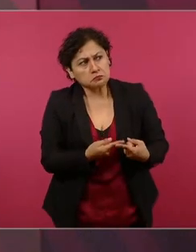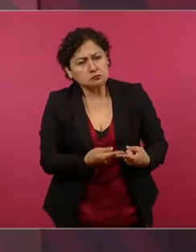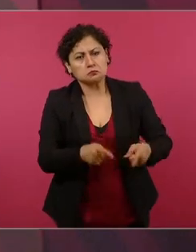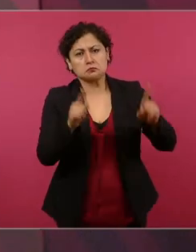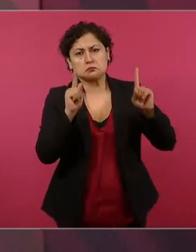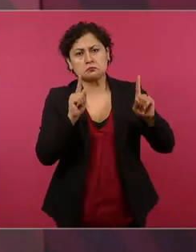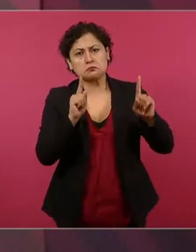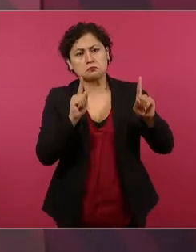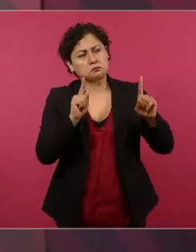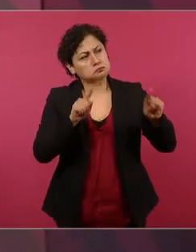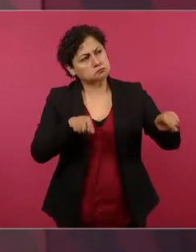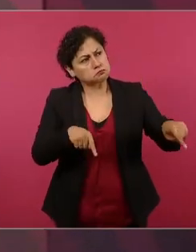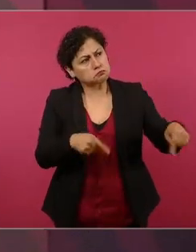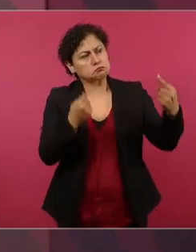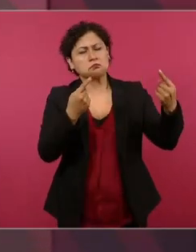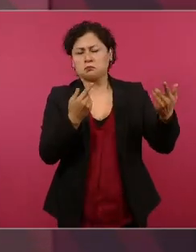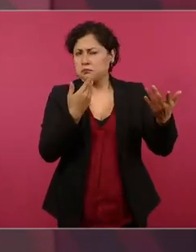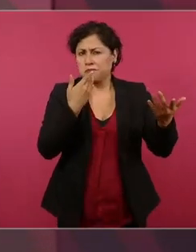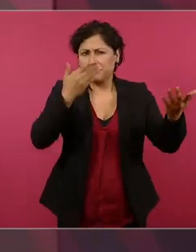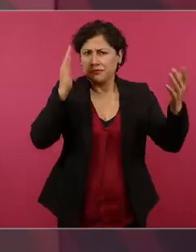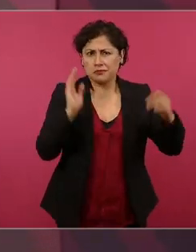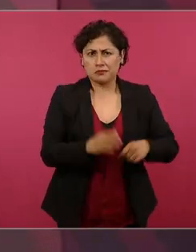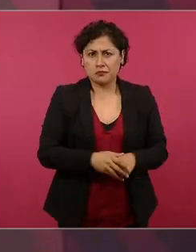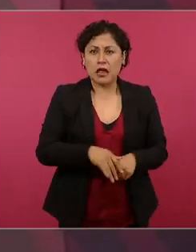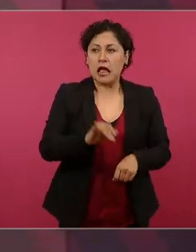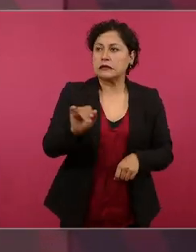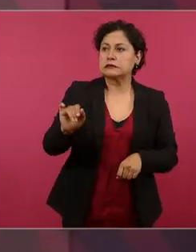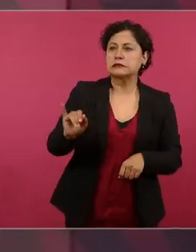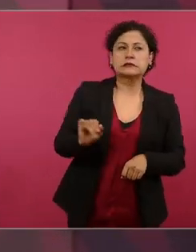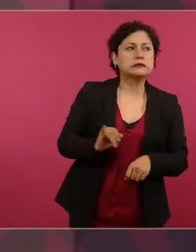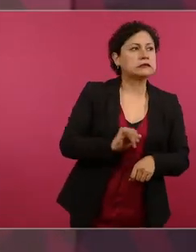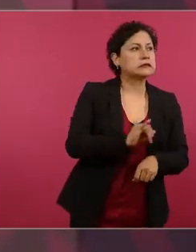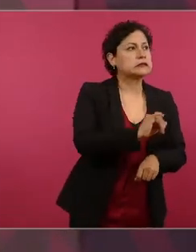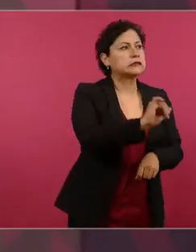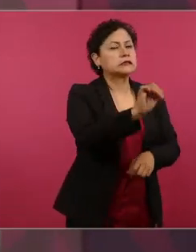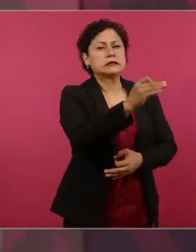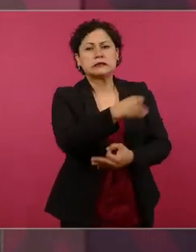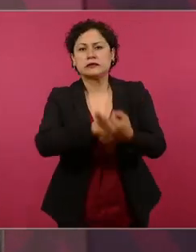no decir sí, sí, sí, sí, sí a todo.